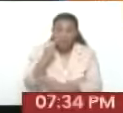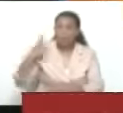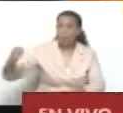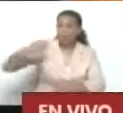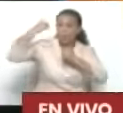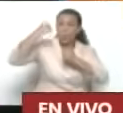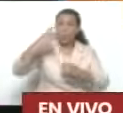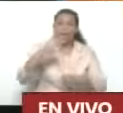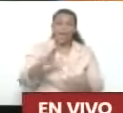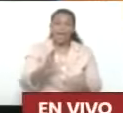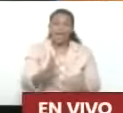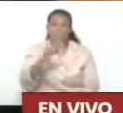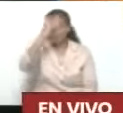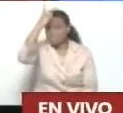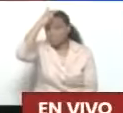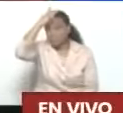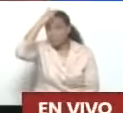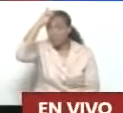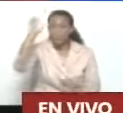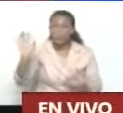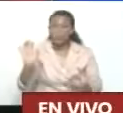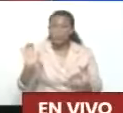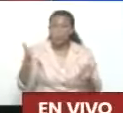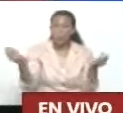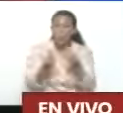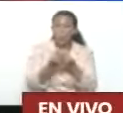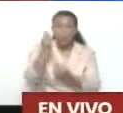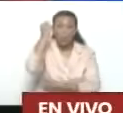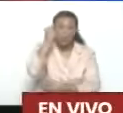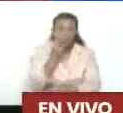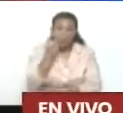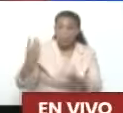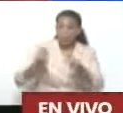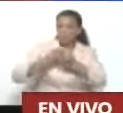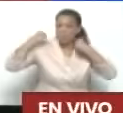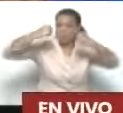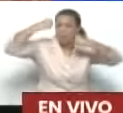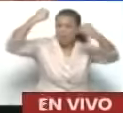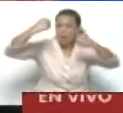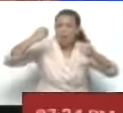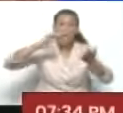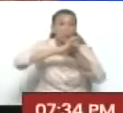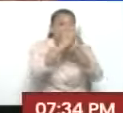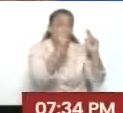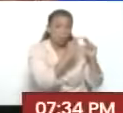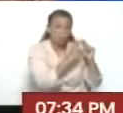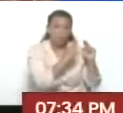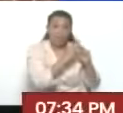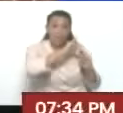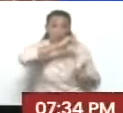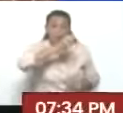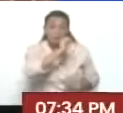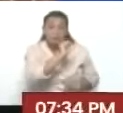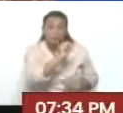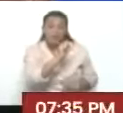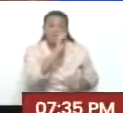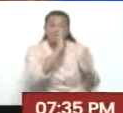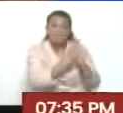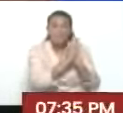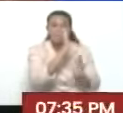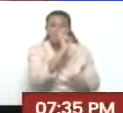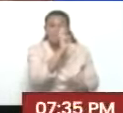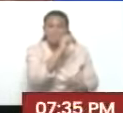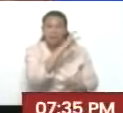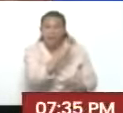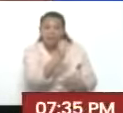Lima, Perú, con Antonio José de Sucre, los dos gigantes. Venía de haberse conocido con José de San Martín y